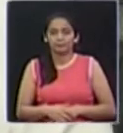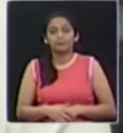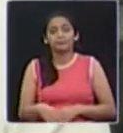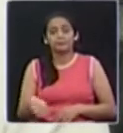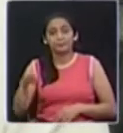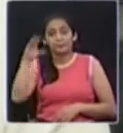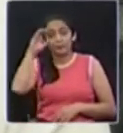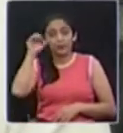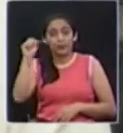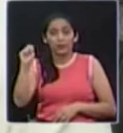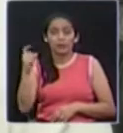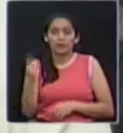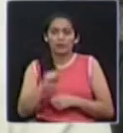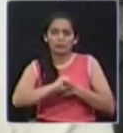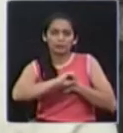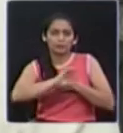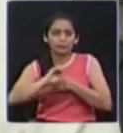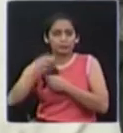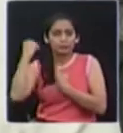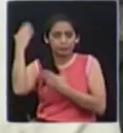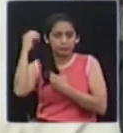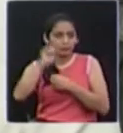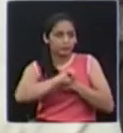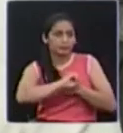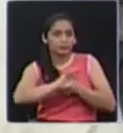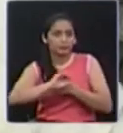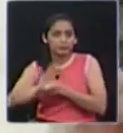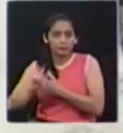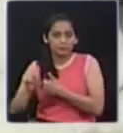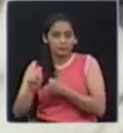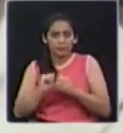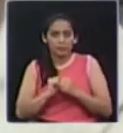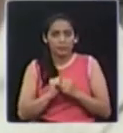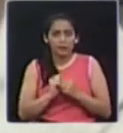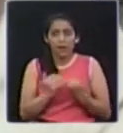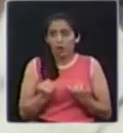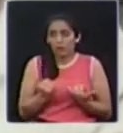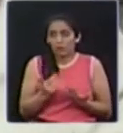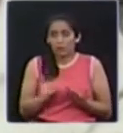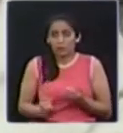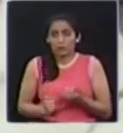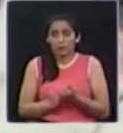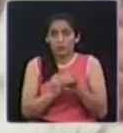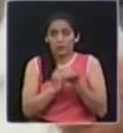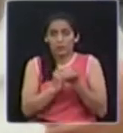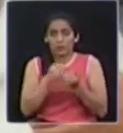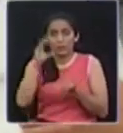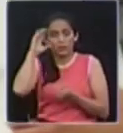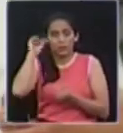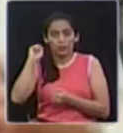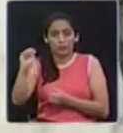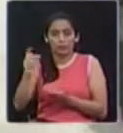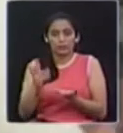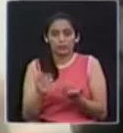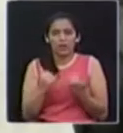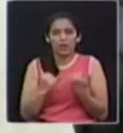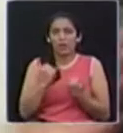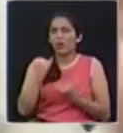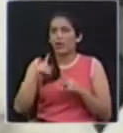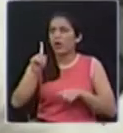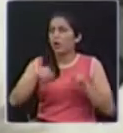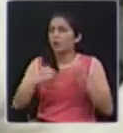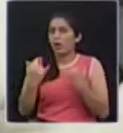Lasso. Y mire usted, nosotros apoyando a Lasso y los señores desprestigiándonos a nosotros.